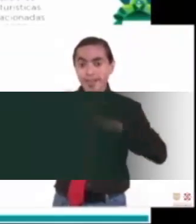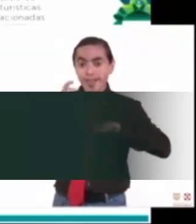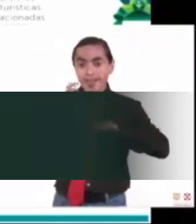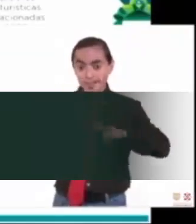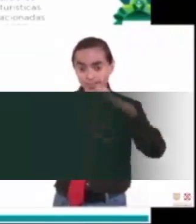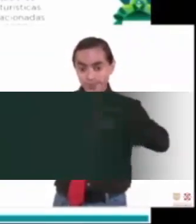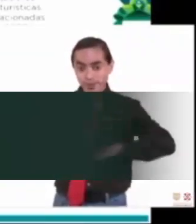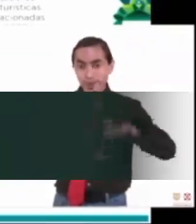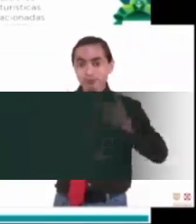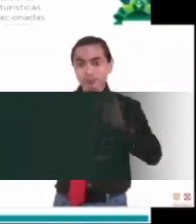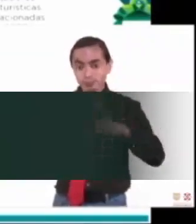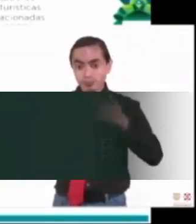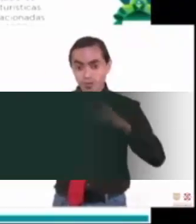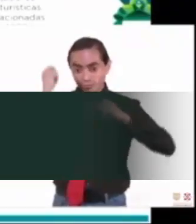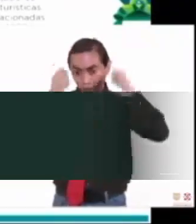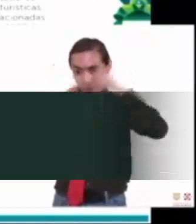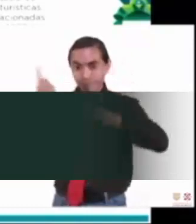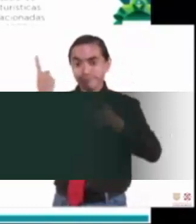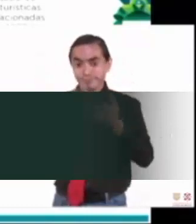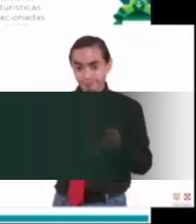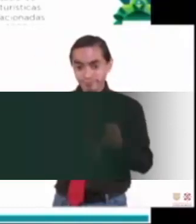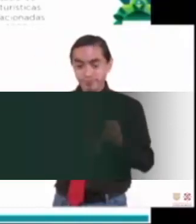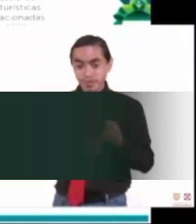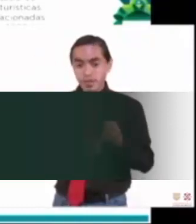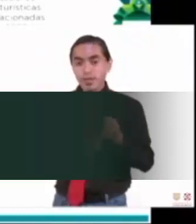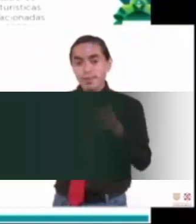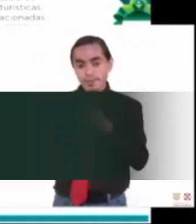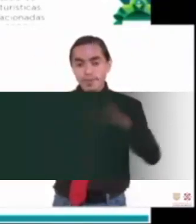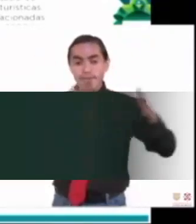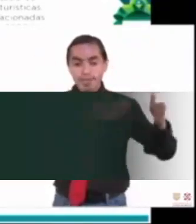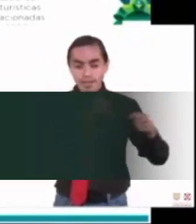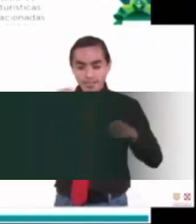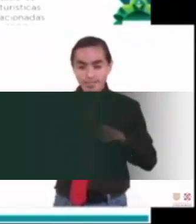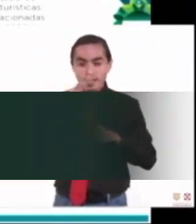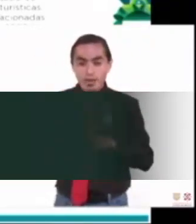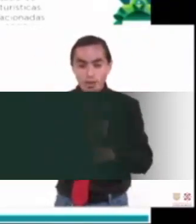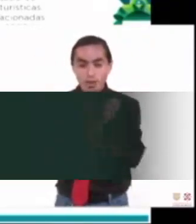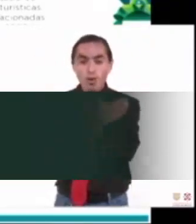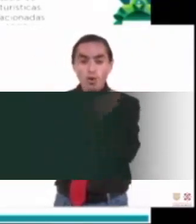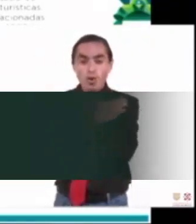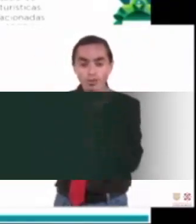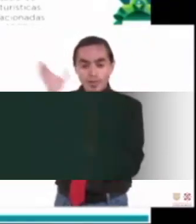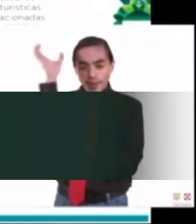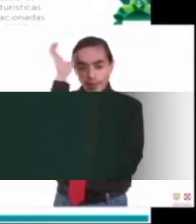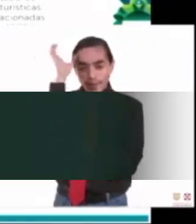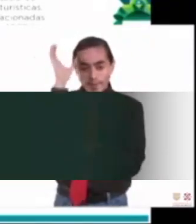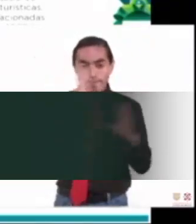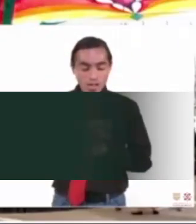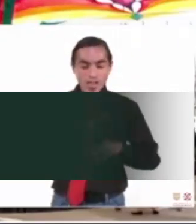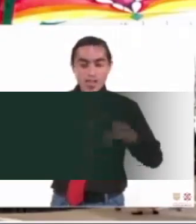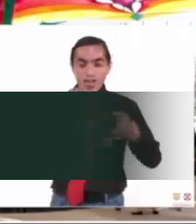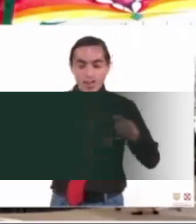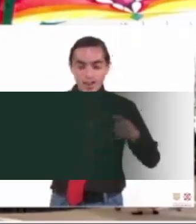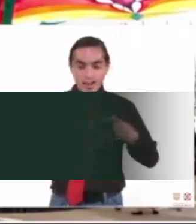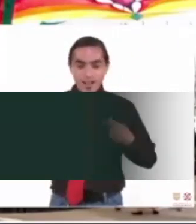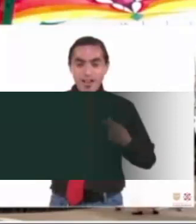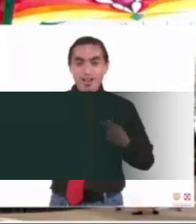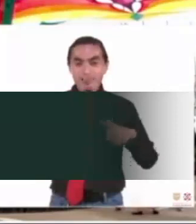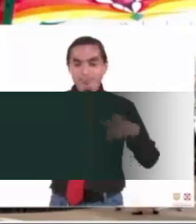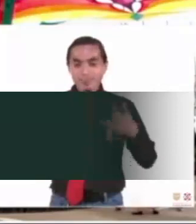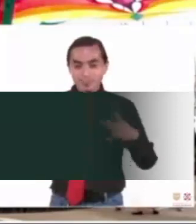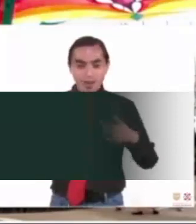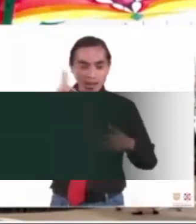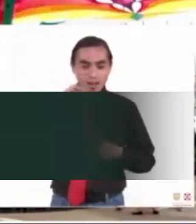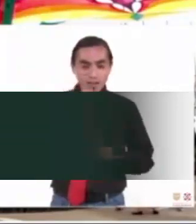informó, se tendrán jornadas académicas y paneles, donde se abordarán diversos temas relacionados a la industria turística, como resiliencia